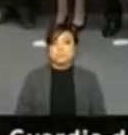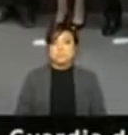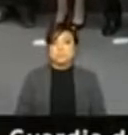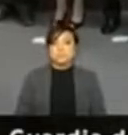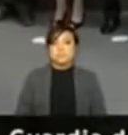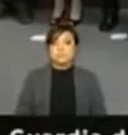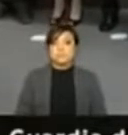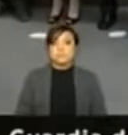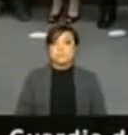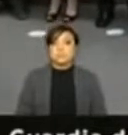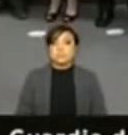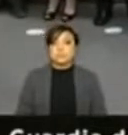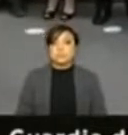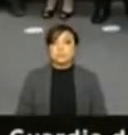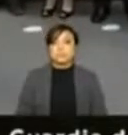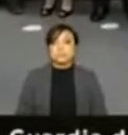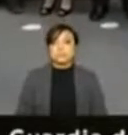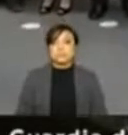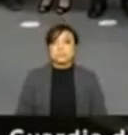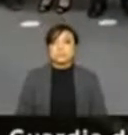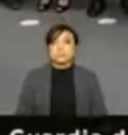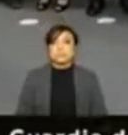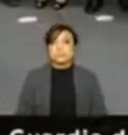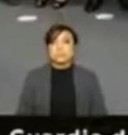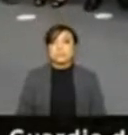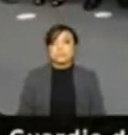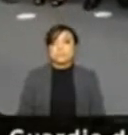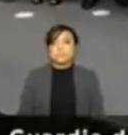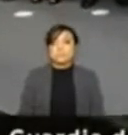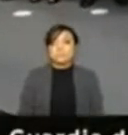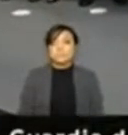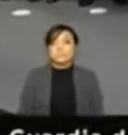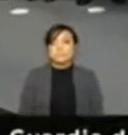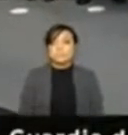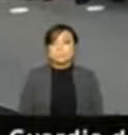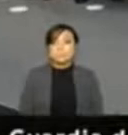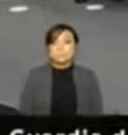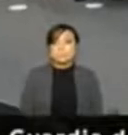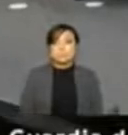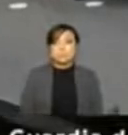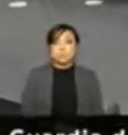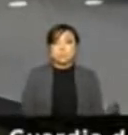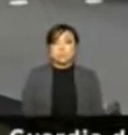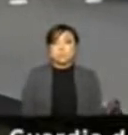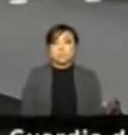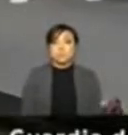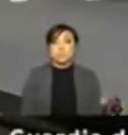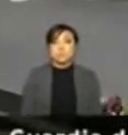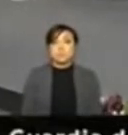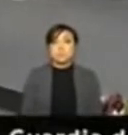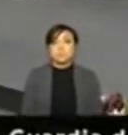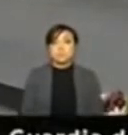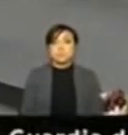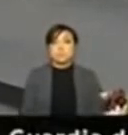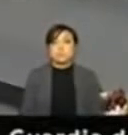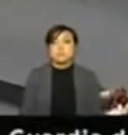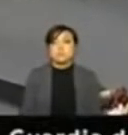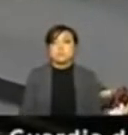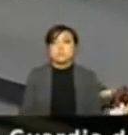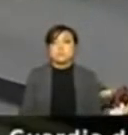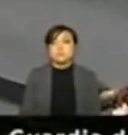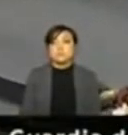democracia interna y tenemos también que apostarle al diálogo y a la construcción de consensos. Tenemos que buscar